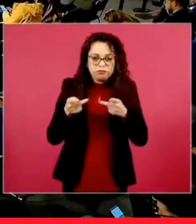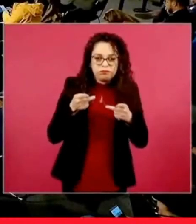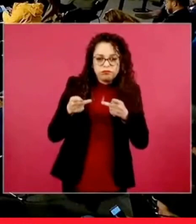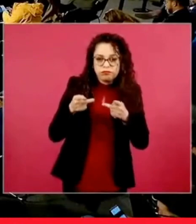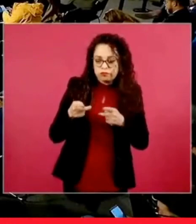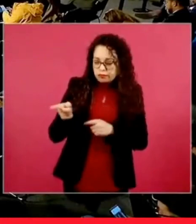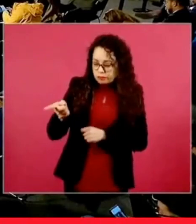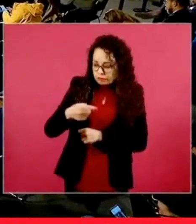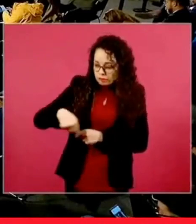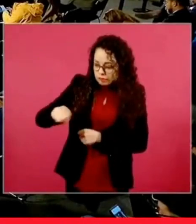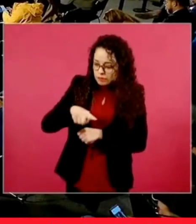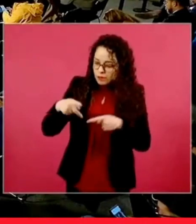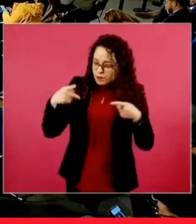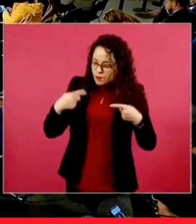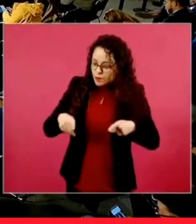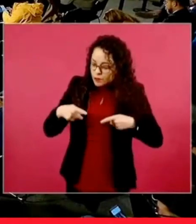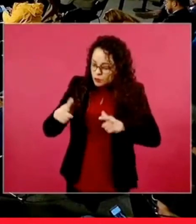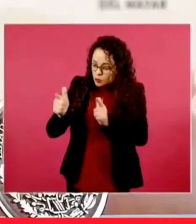notarios